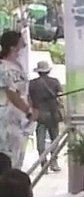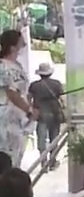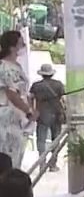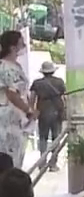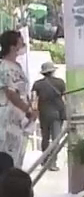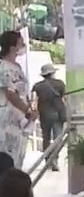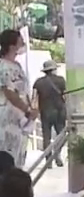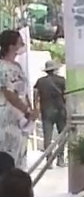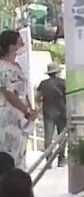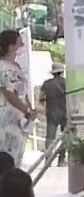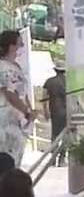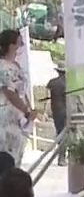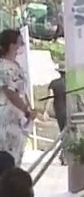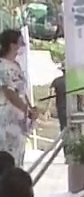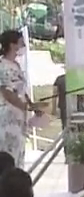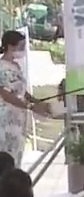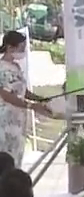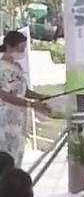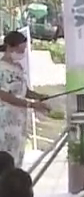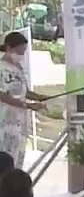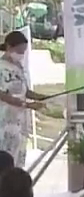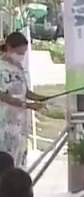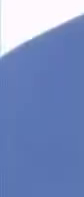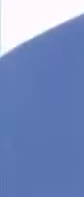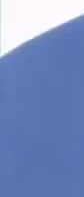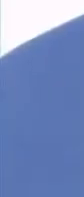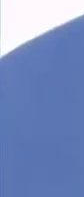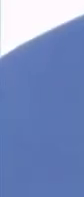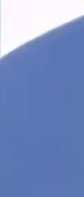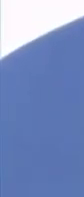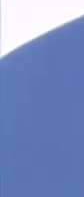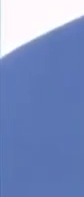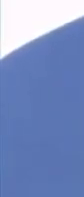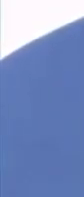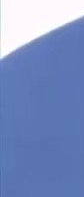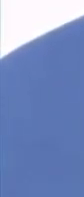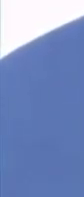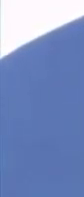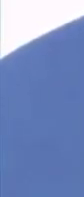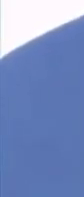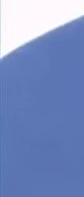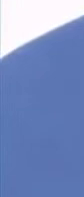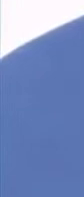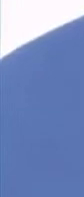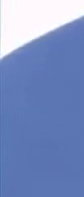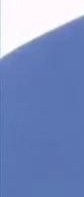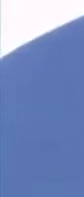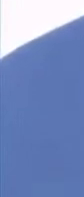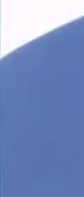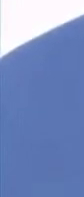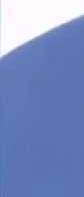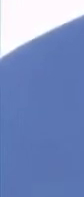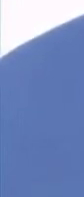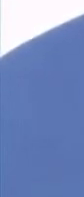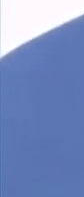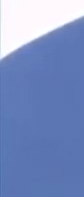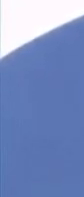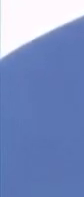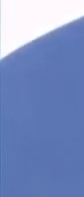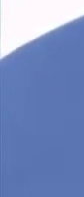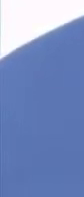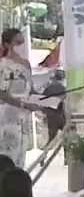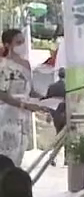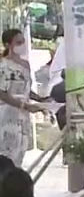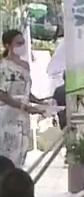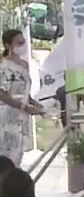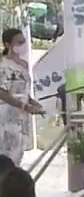tan especial para el alcalde y para nosotros en la gobernación. Porque este ejercicio que estamos haciendo hoy lo hemos